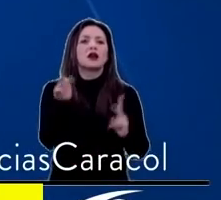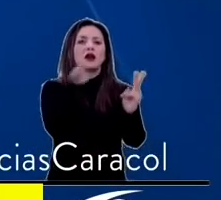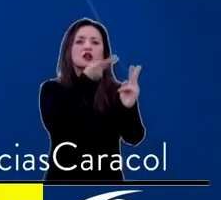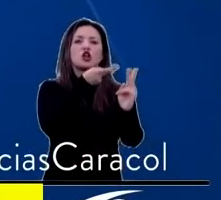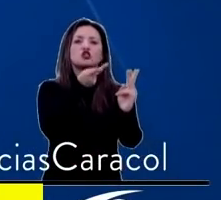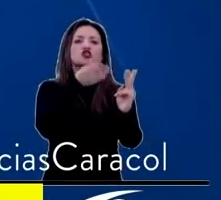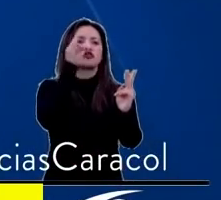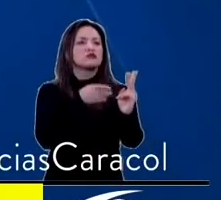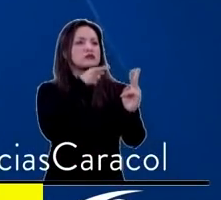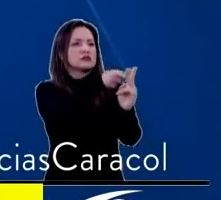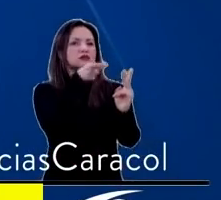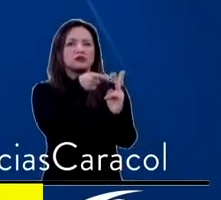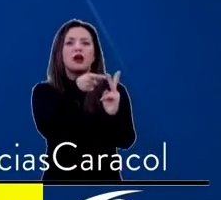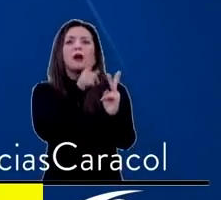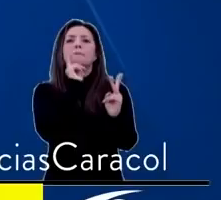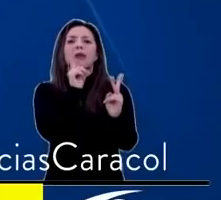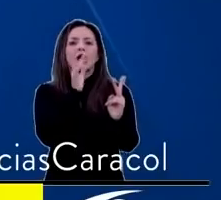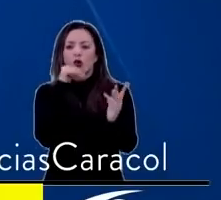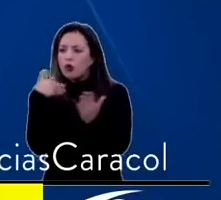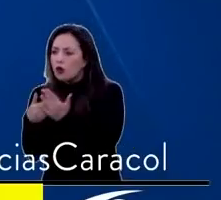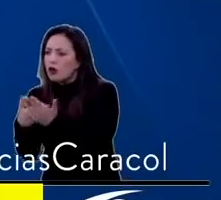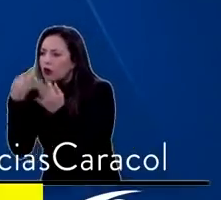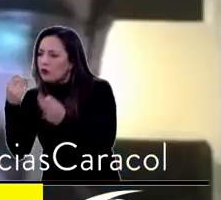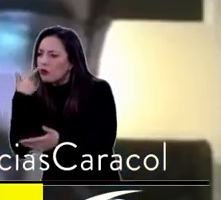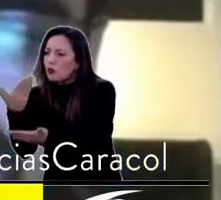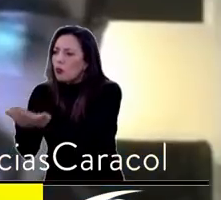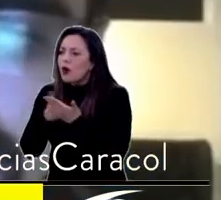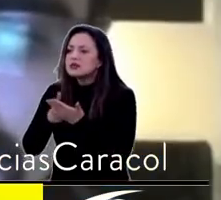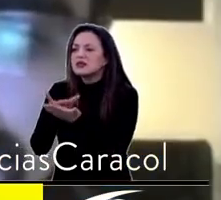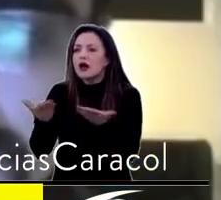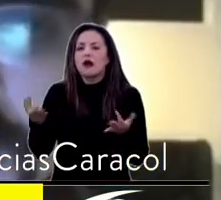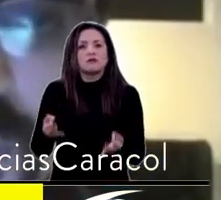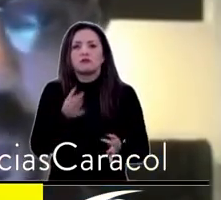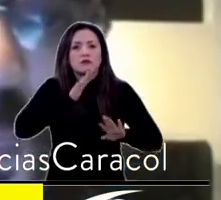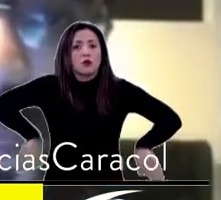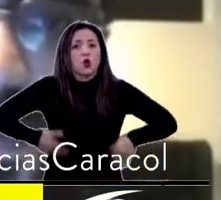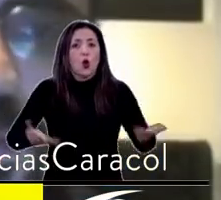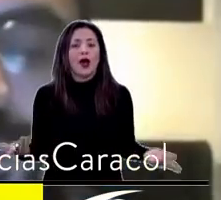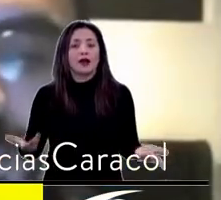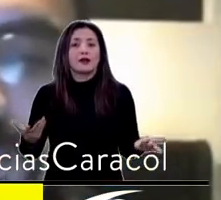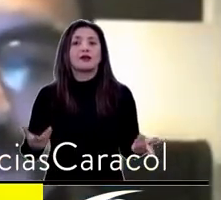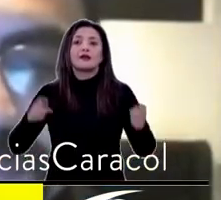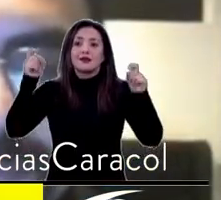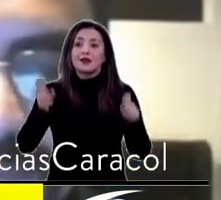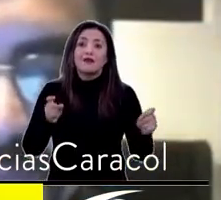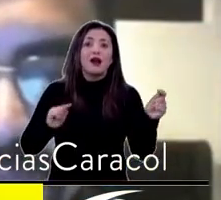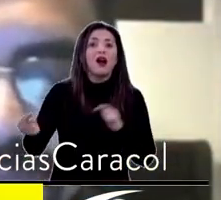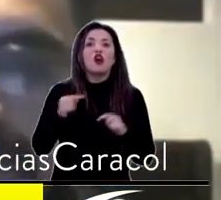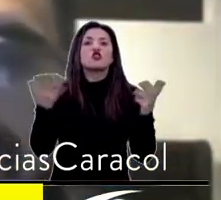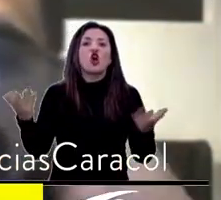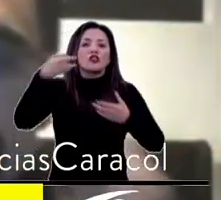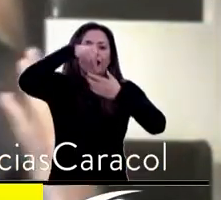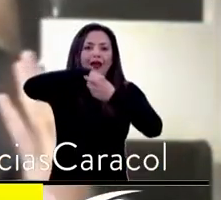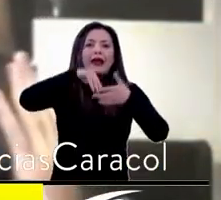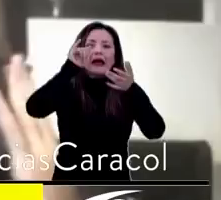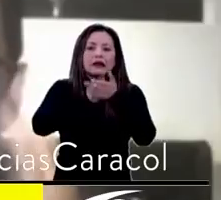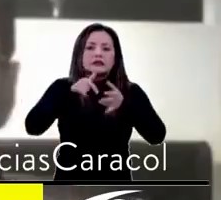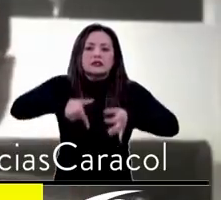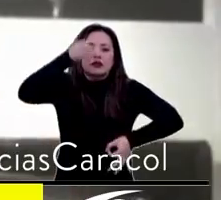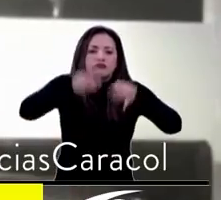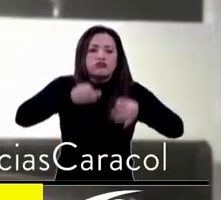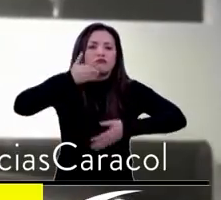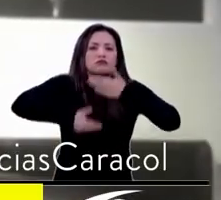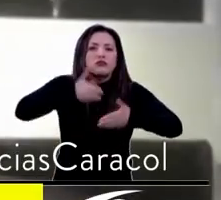personas, pero que no se presentan pruebas en las diligencias. El debate se debe dar es en las audiencias, que